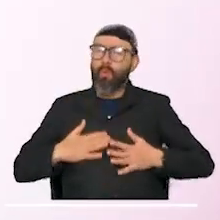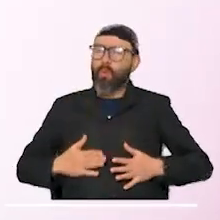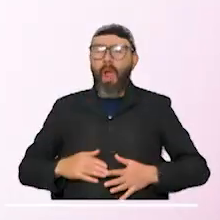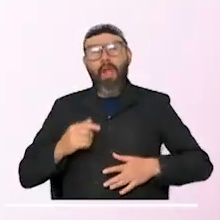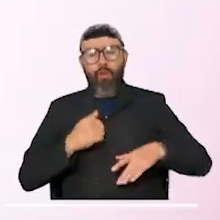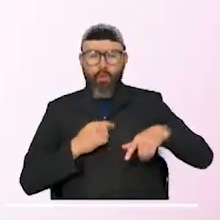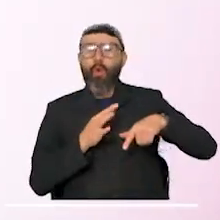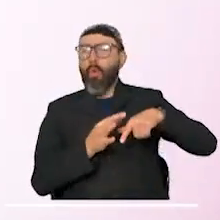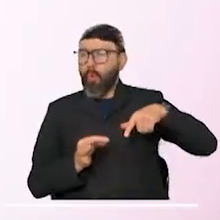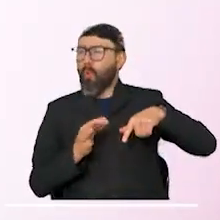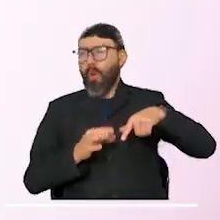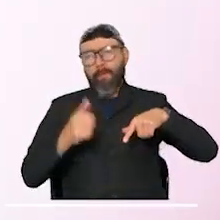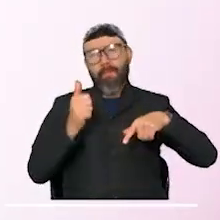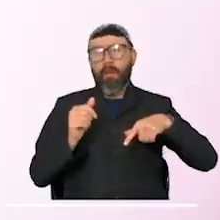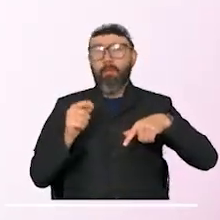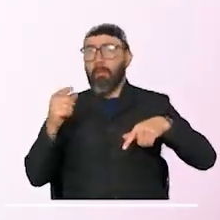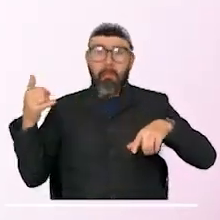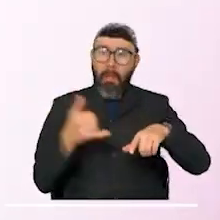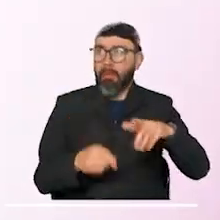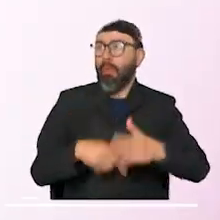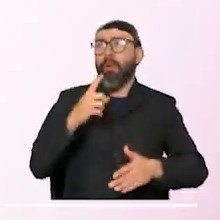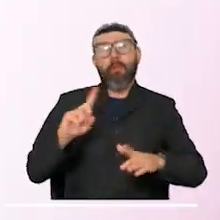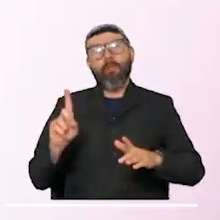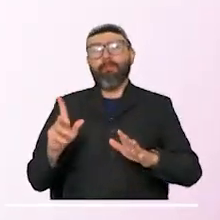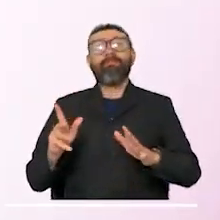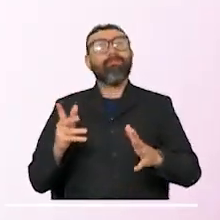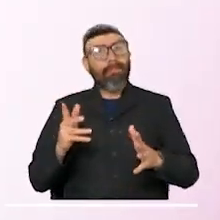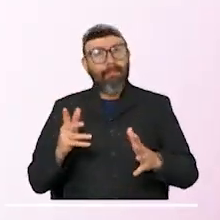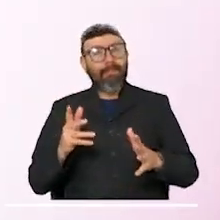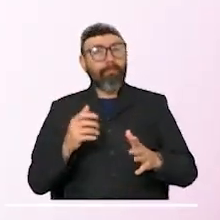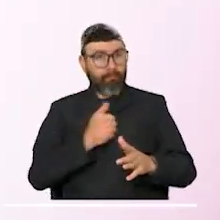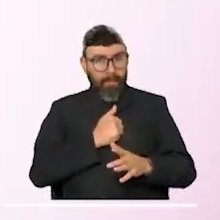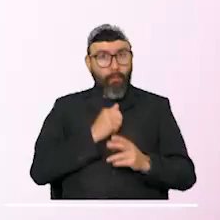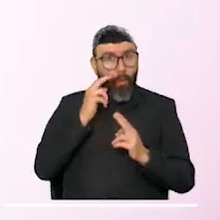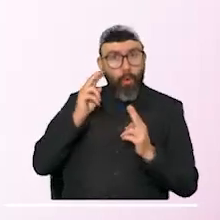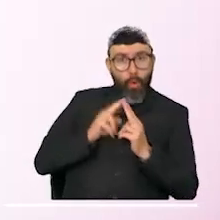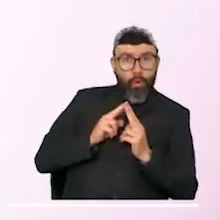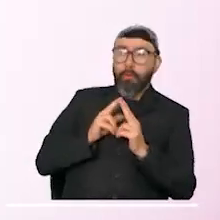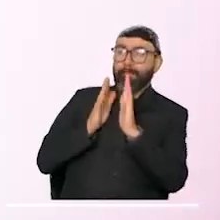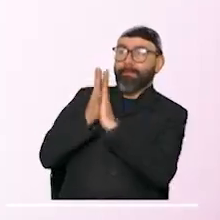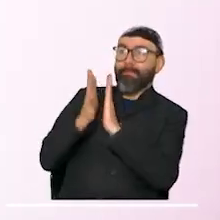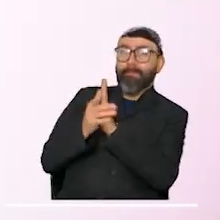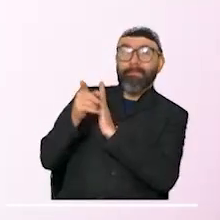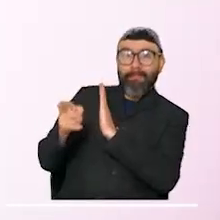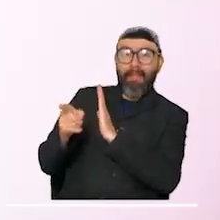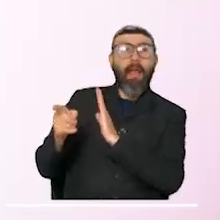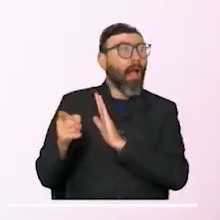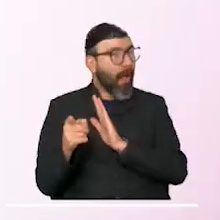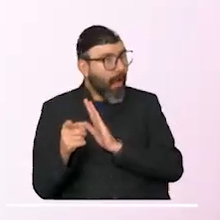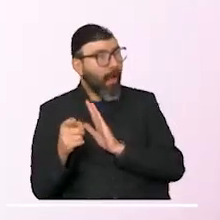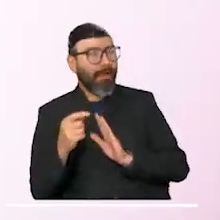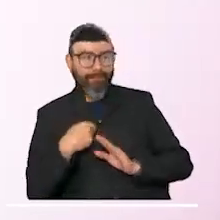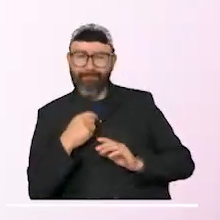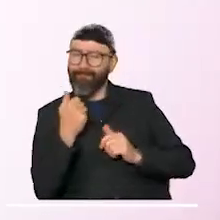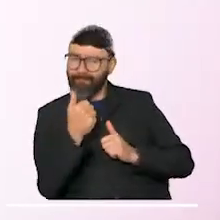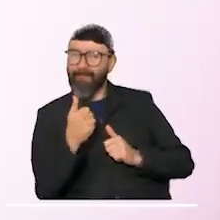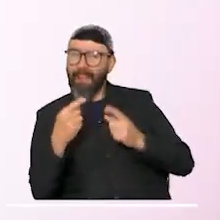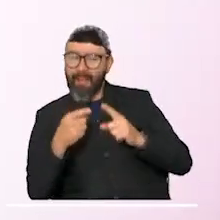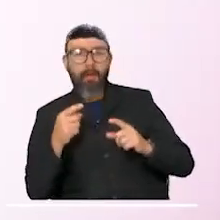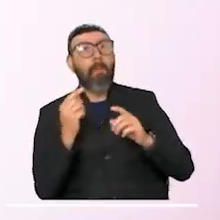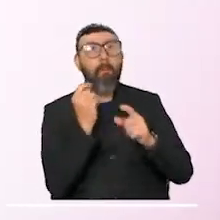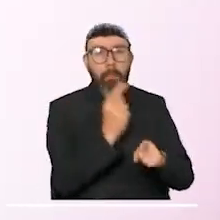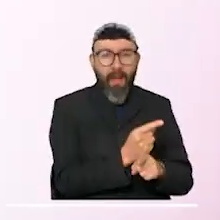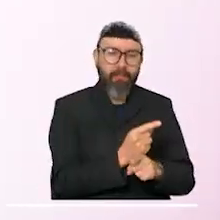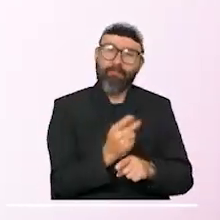de forma adecuada en cambio Si lo tenemos de una forma a la otra entonces cuando yo me conozco tengo más probabilidades de con la pareja que voy a estar empezar a